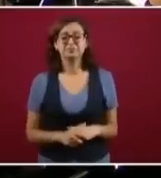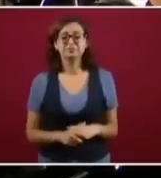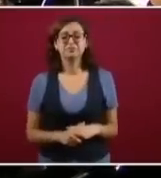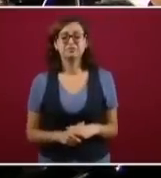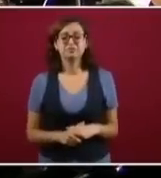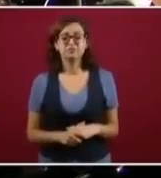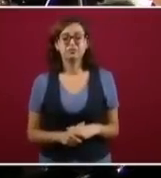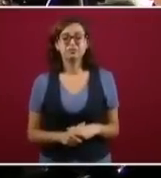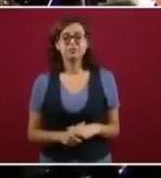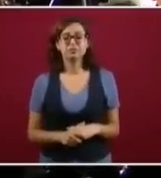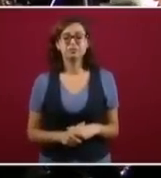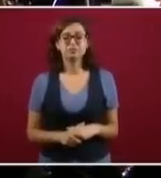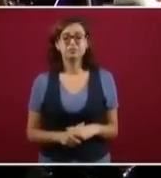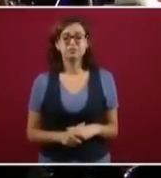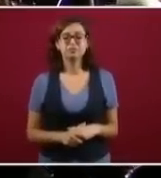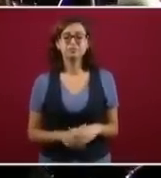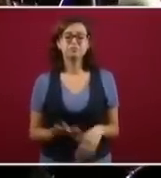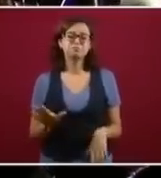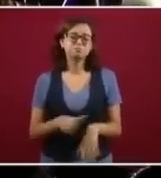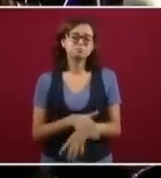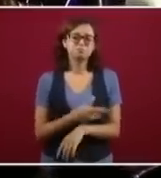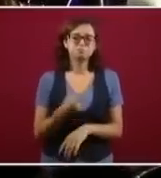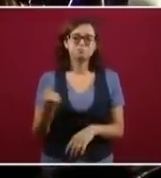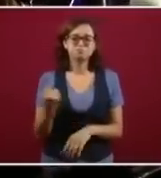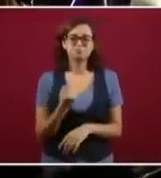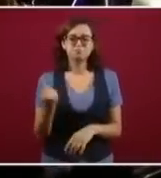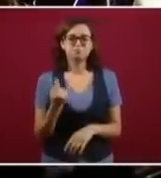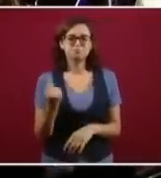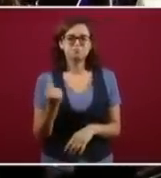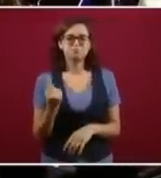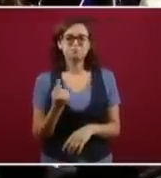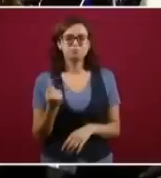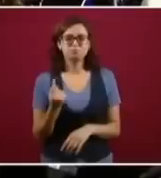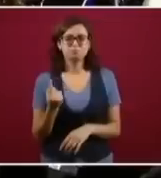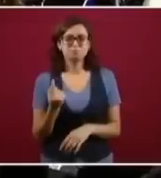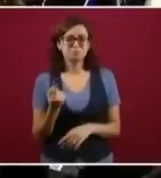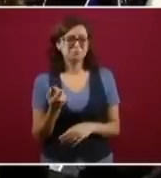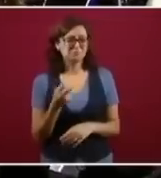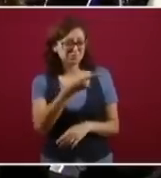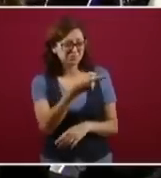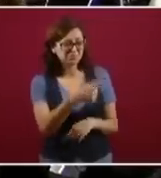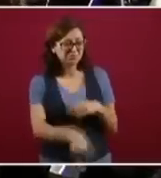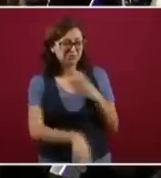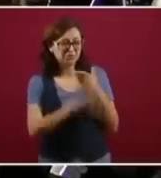porque cuando es una oposición de ese tipo,